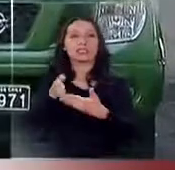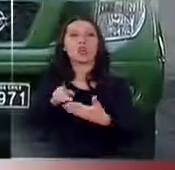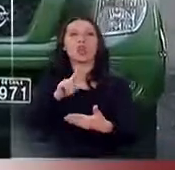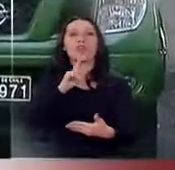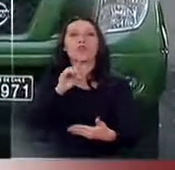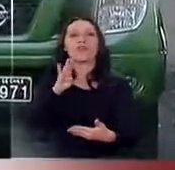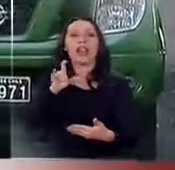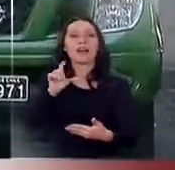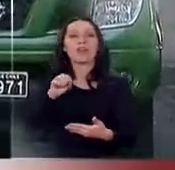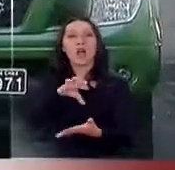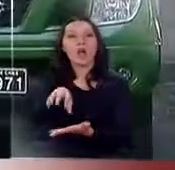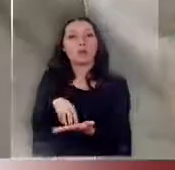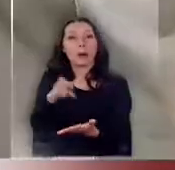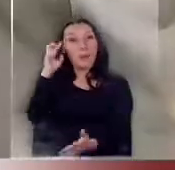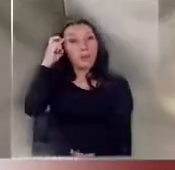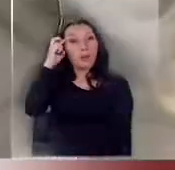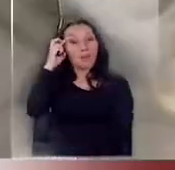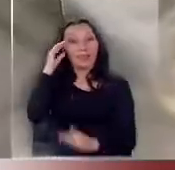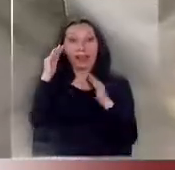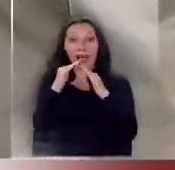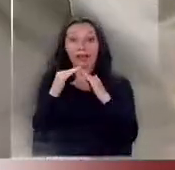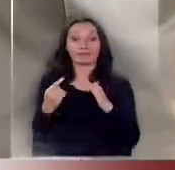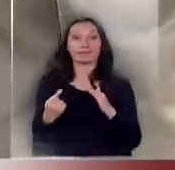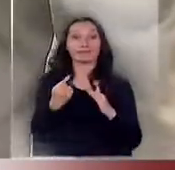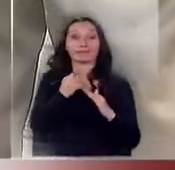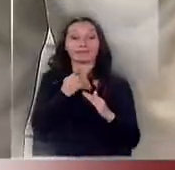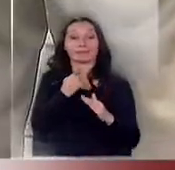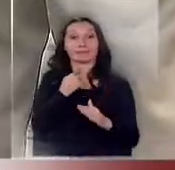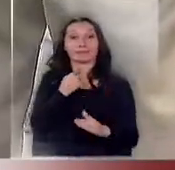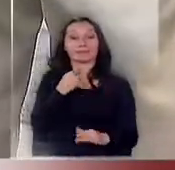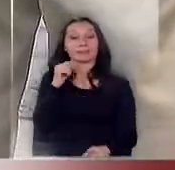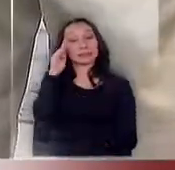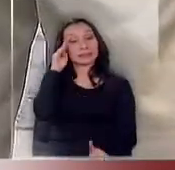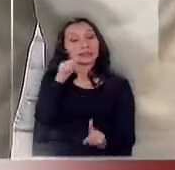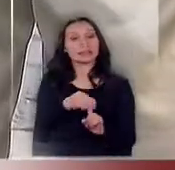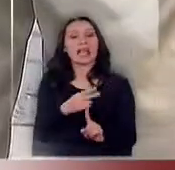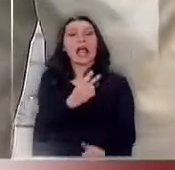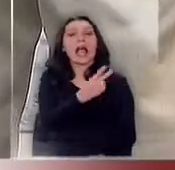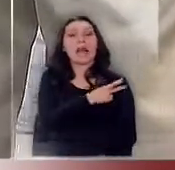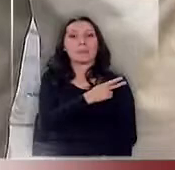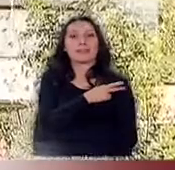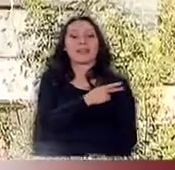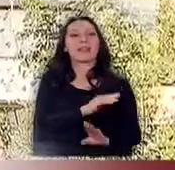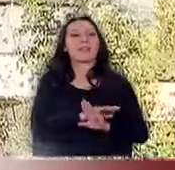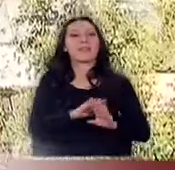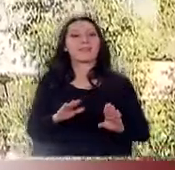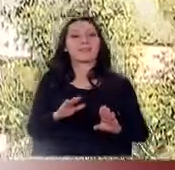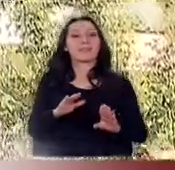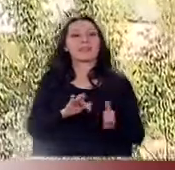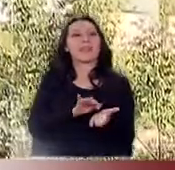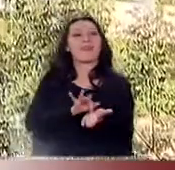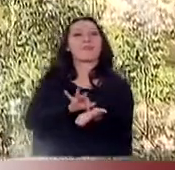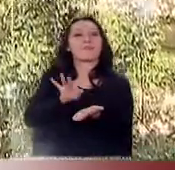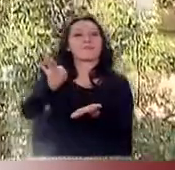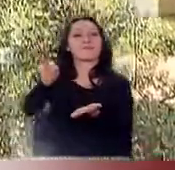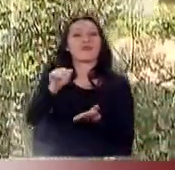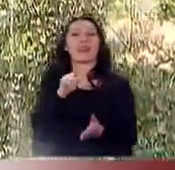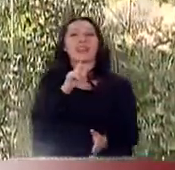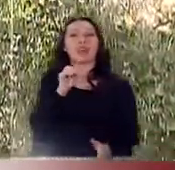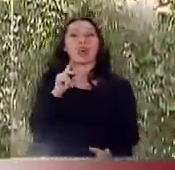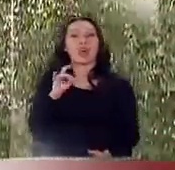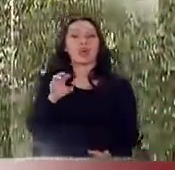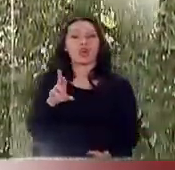de Providencia. La residencia afectada y el afectado directo, el capitán en retiro de la Fuerza Aérea de Chile, Teodoro